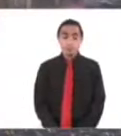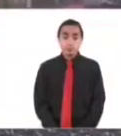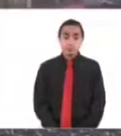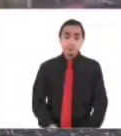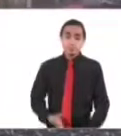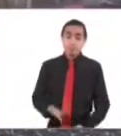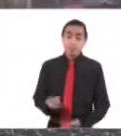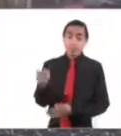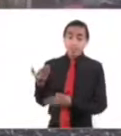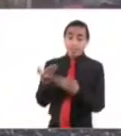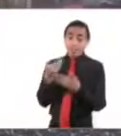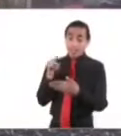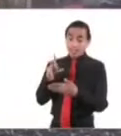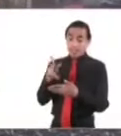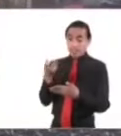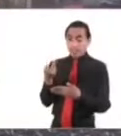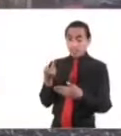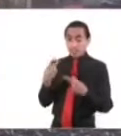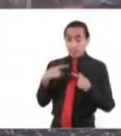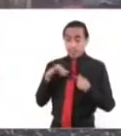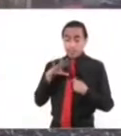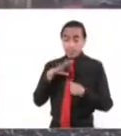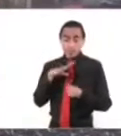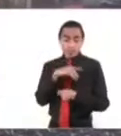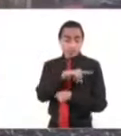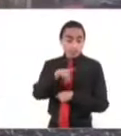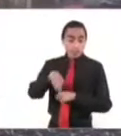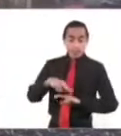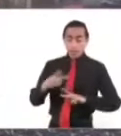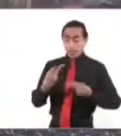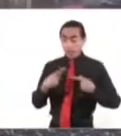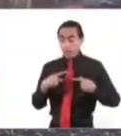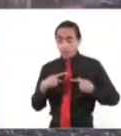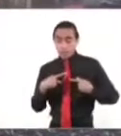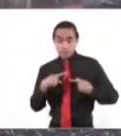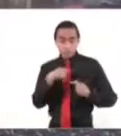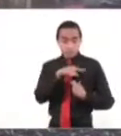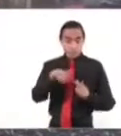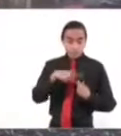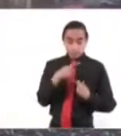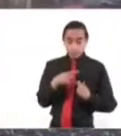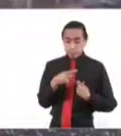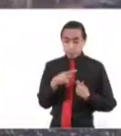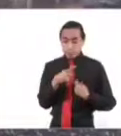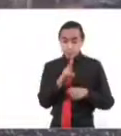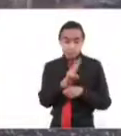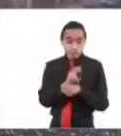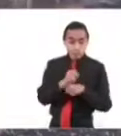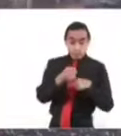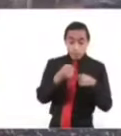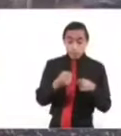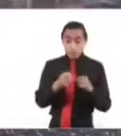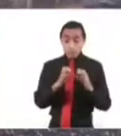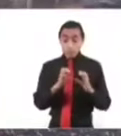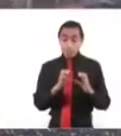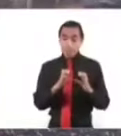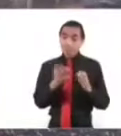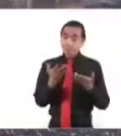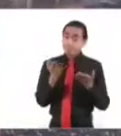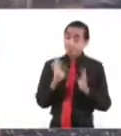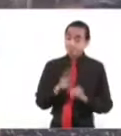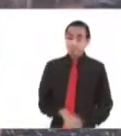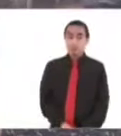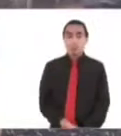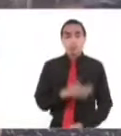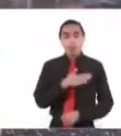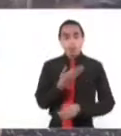cuidaba el bienestar, la seguridad del pueblo de México. Y ahora lo están